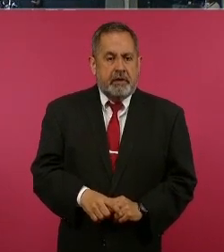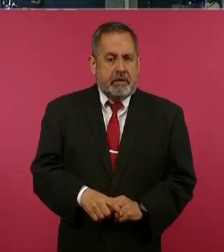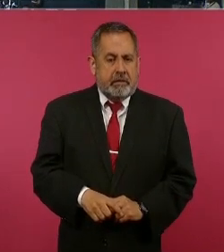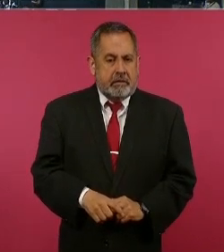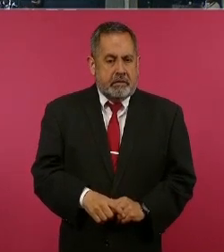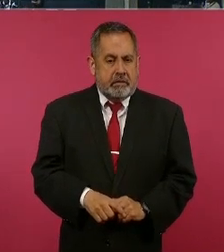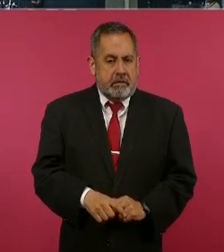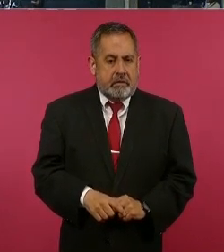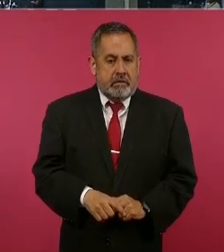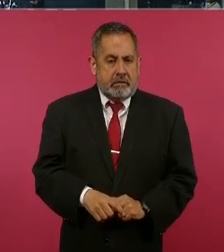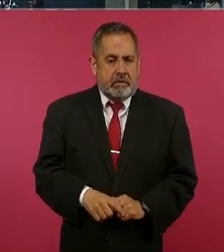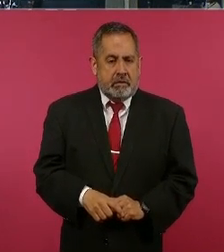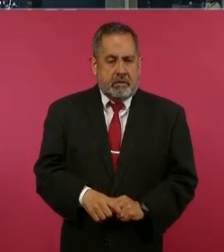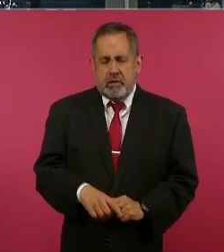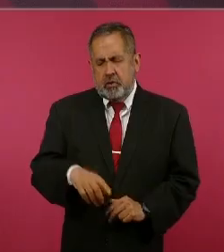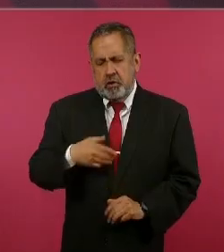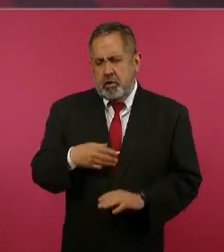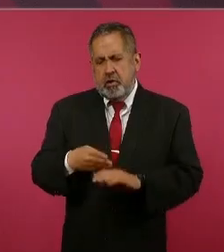Y además estoy